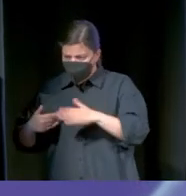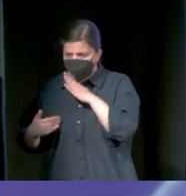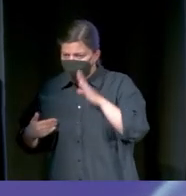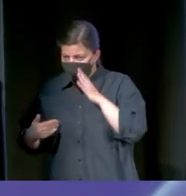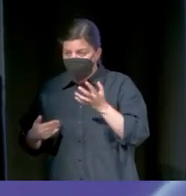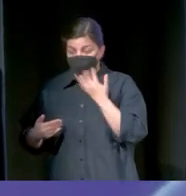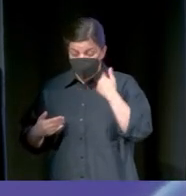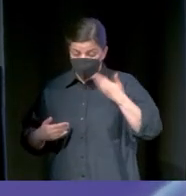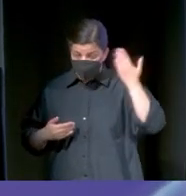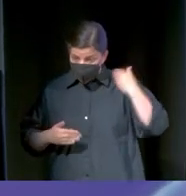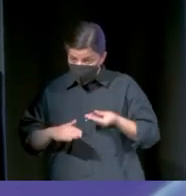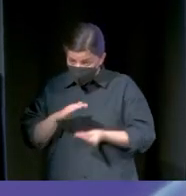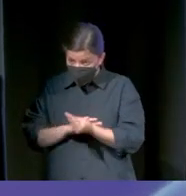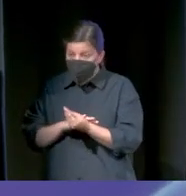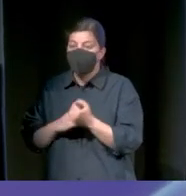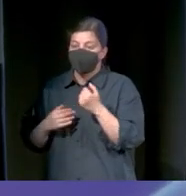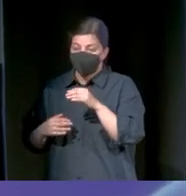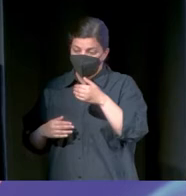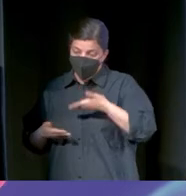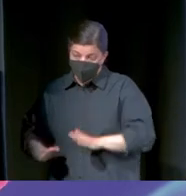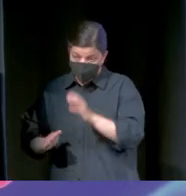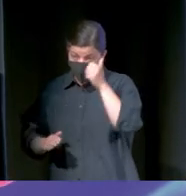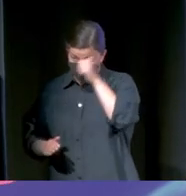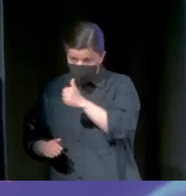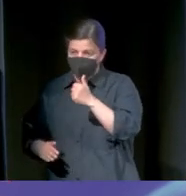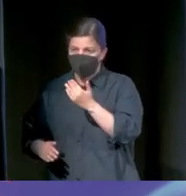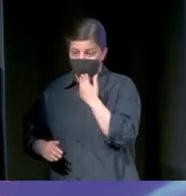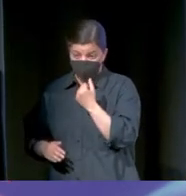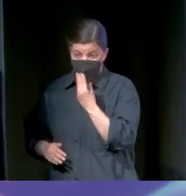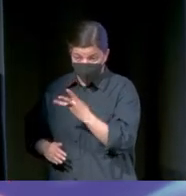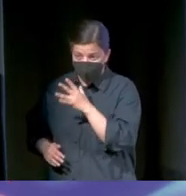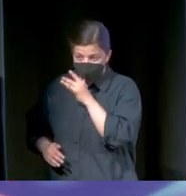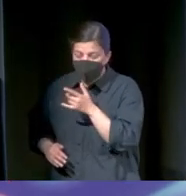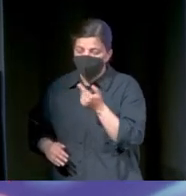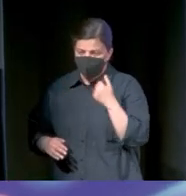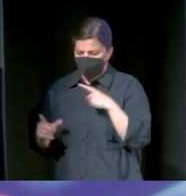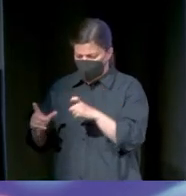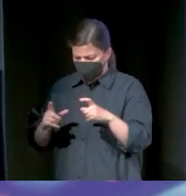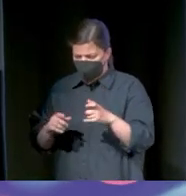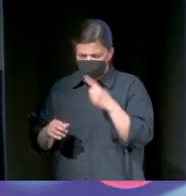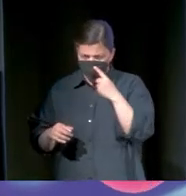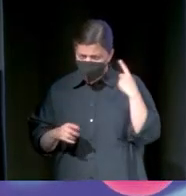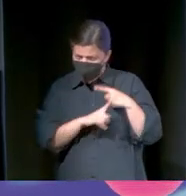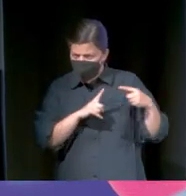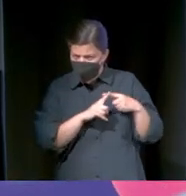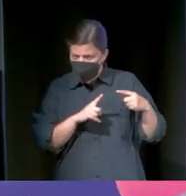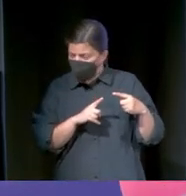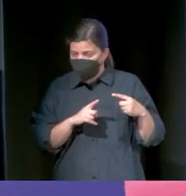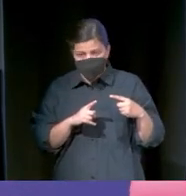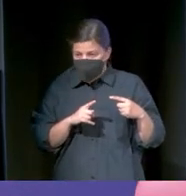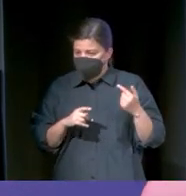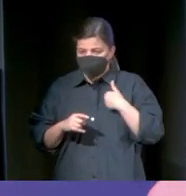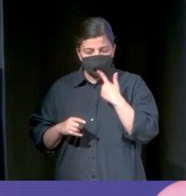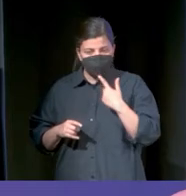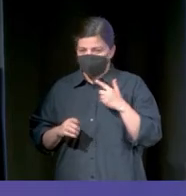cuando tuve a mi hijo que ahora tiene tres años yo sí que sacaba fotos del niño pero ya hace como un año y medio así pues hasta que tuvo un año y medio que